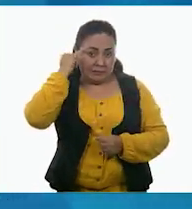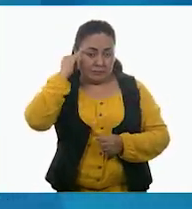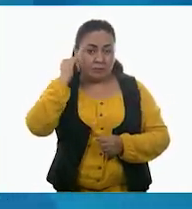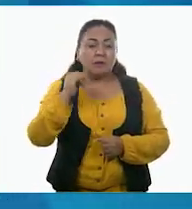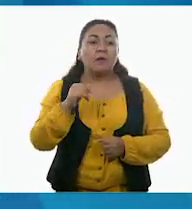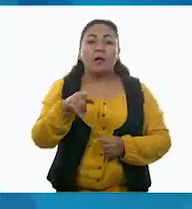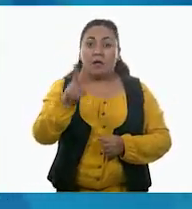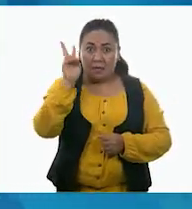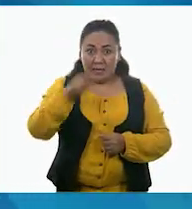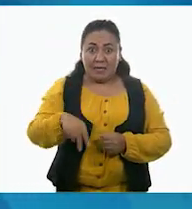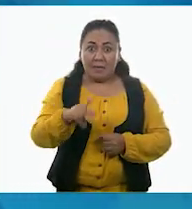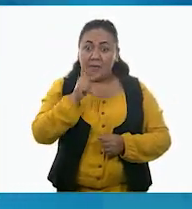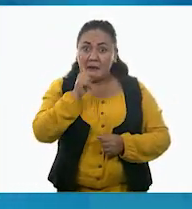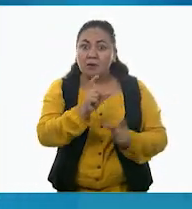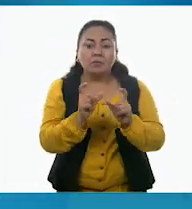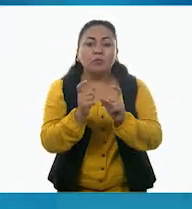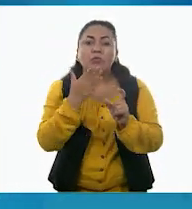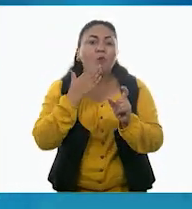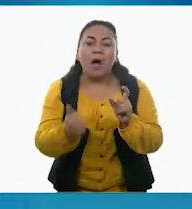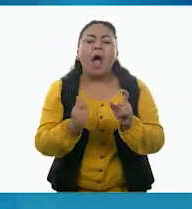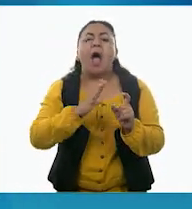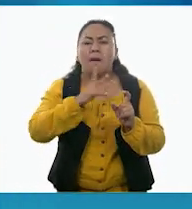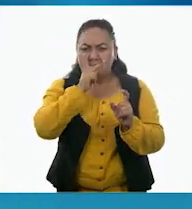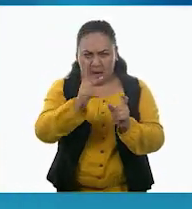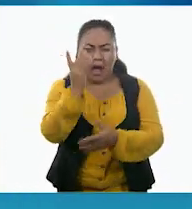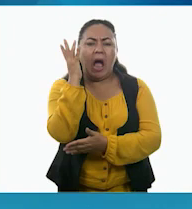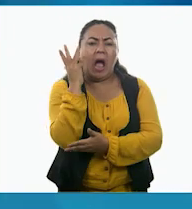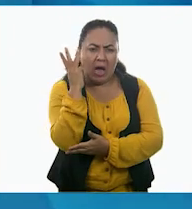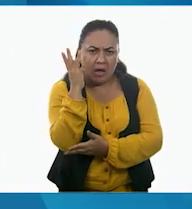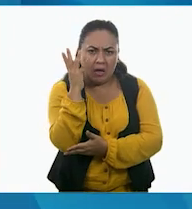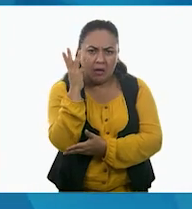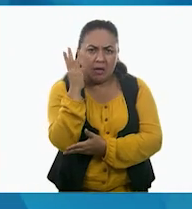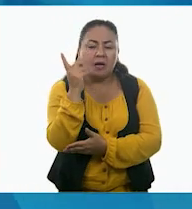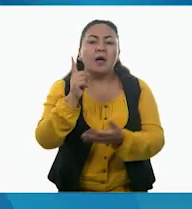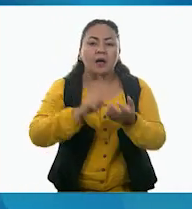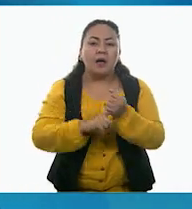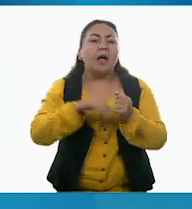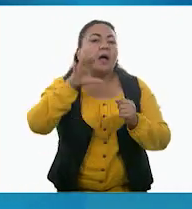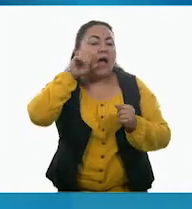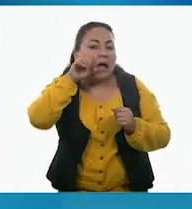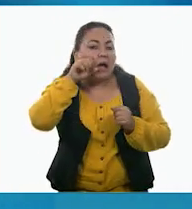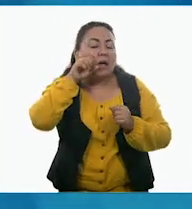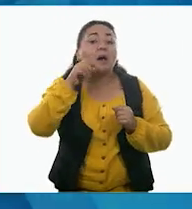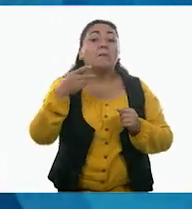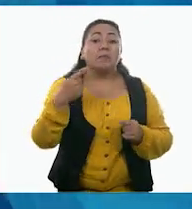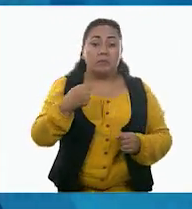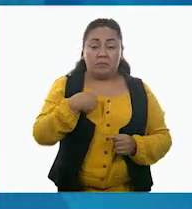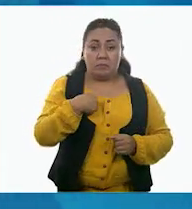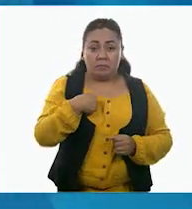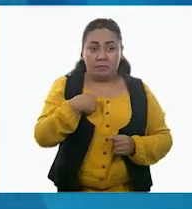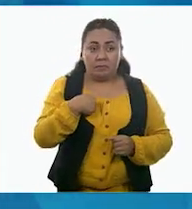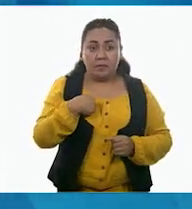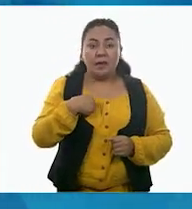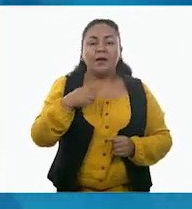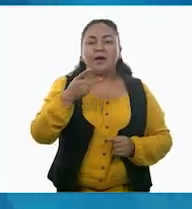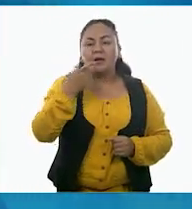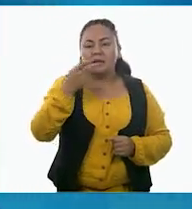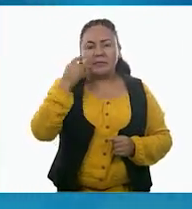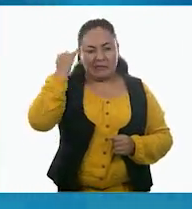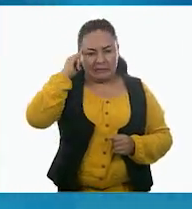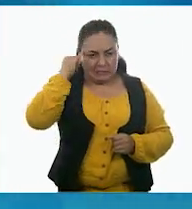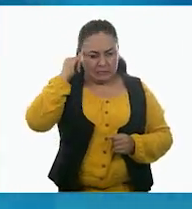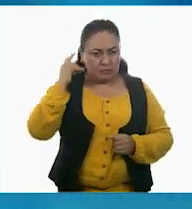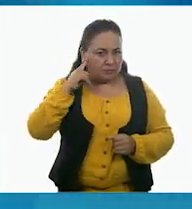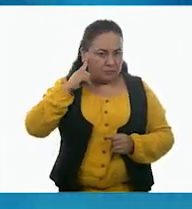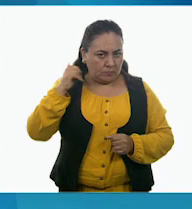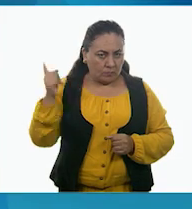de no existe. Existe la palabra árbol y existe la palabra naranja, ¿no? Es yutut ticuá. Y ahí